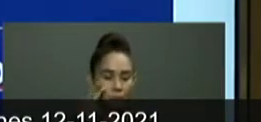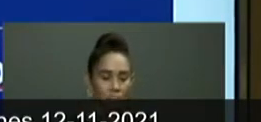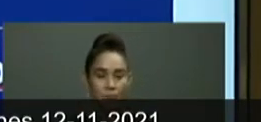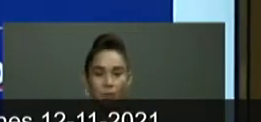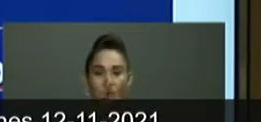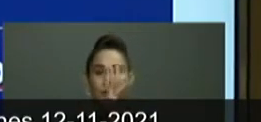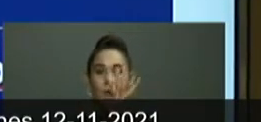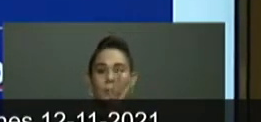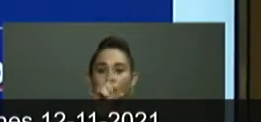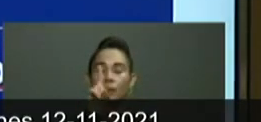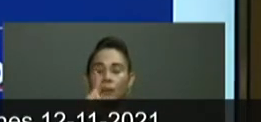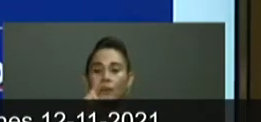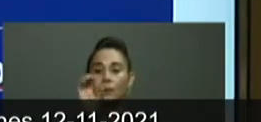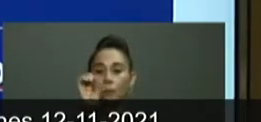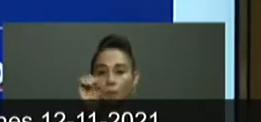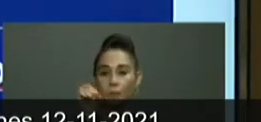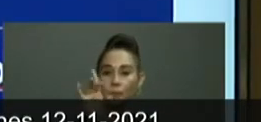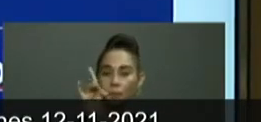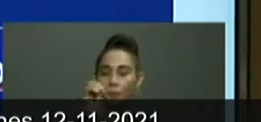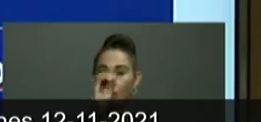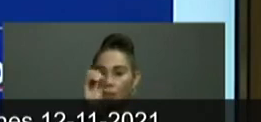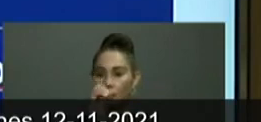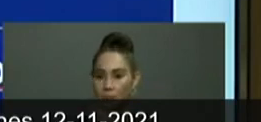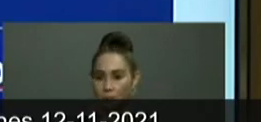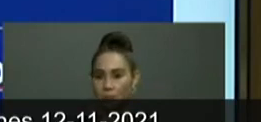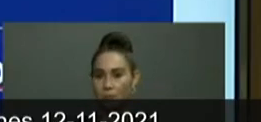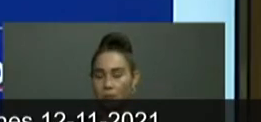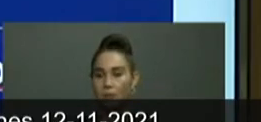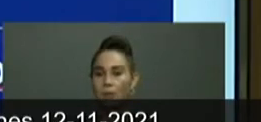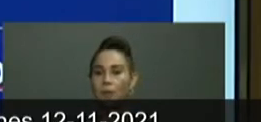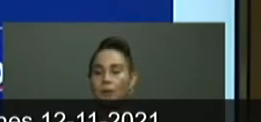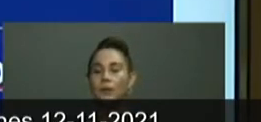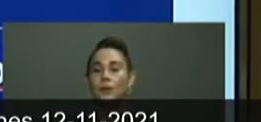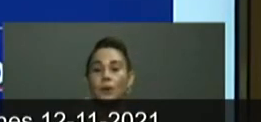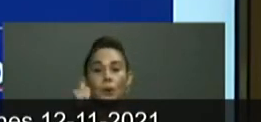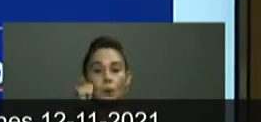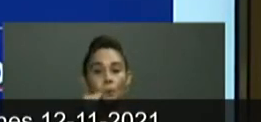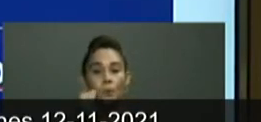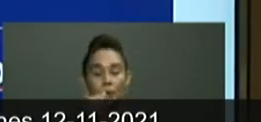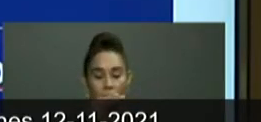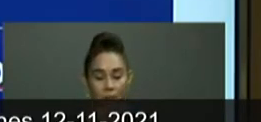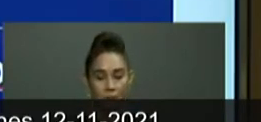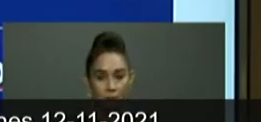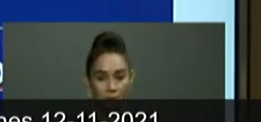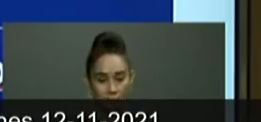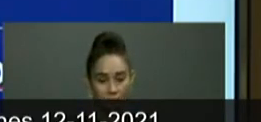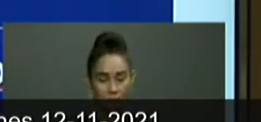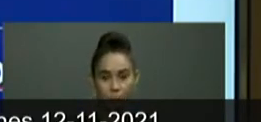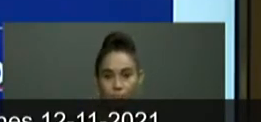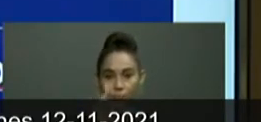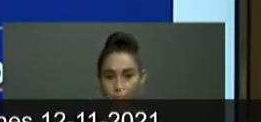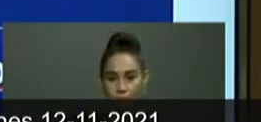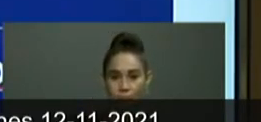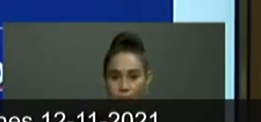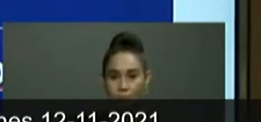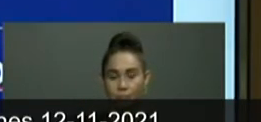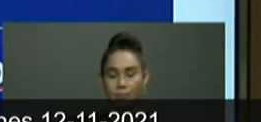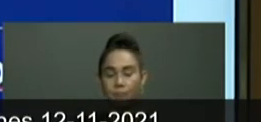el 41.8% son parturientas haitianas. ¿Por qué?